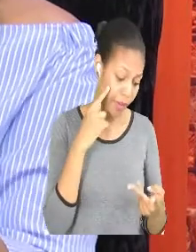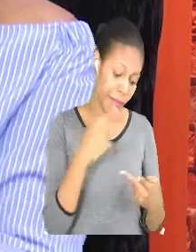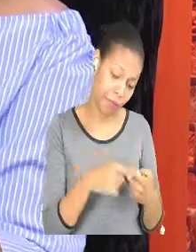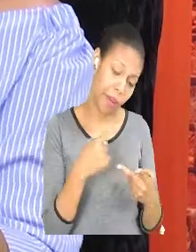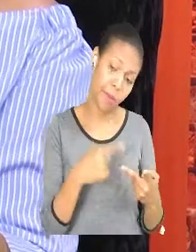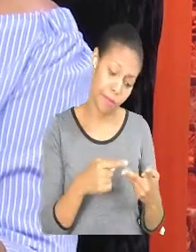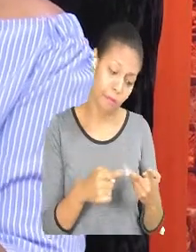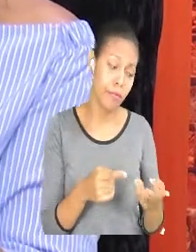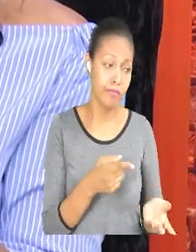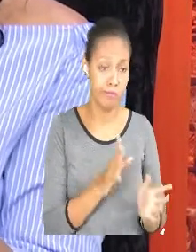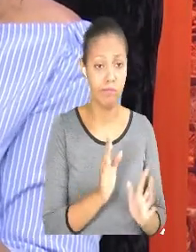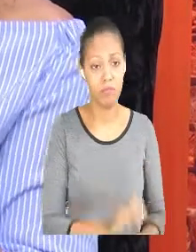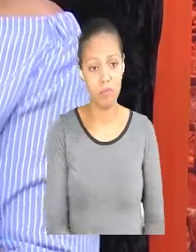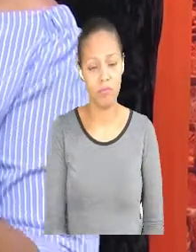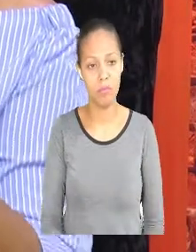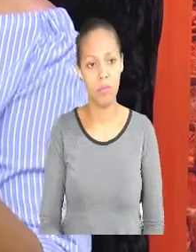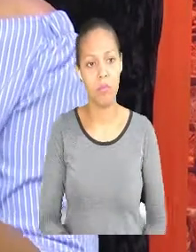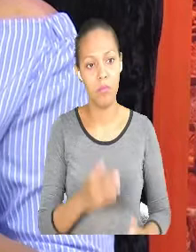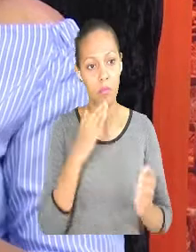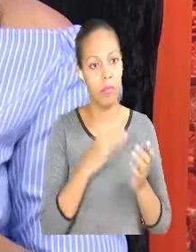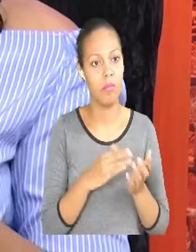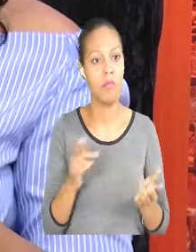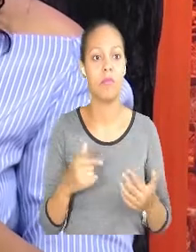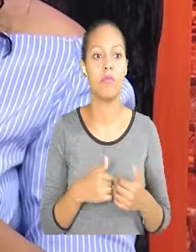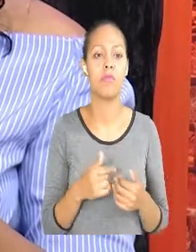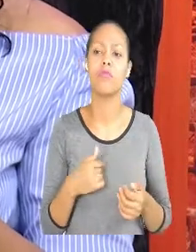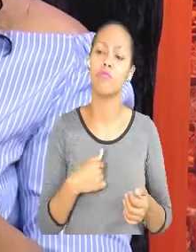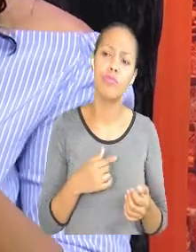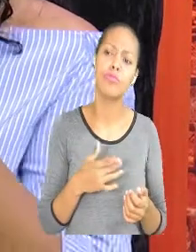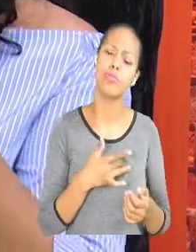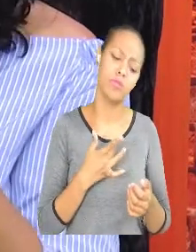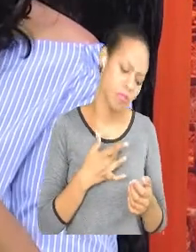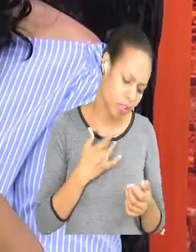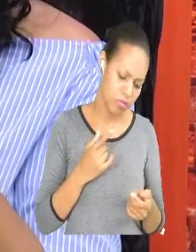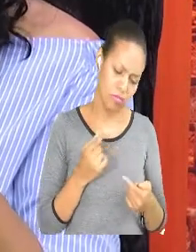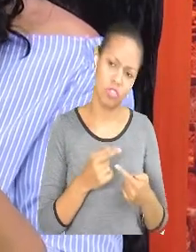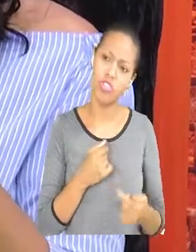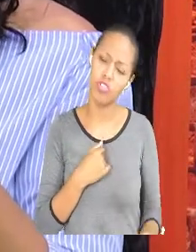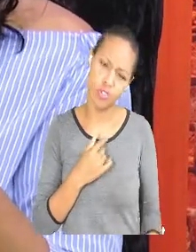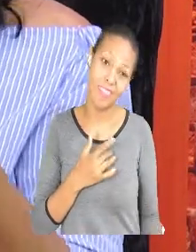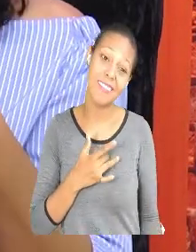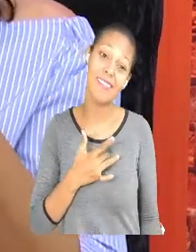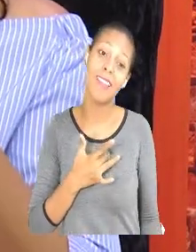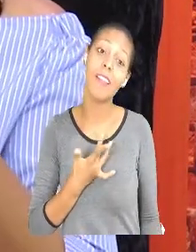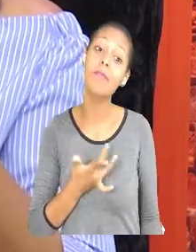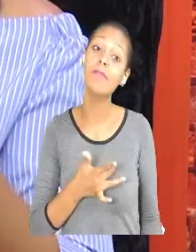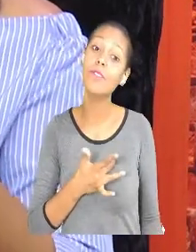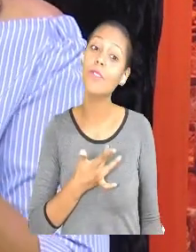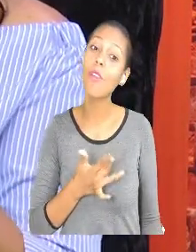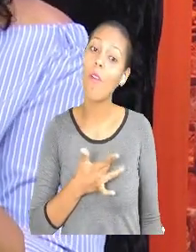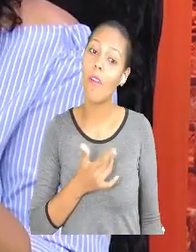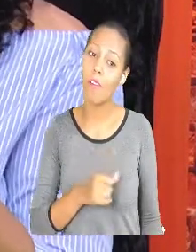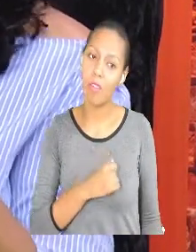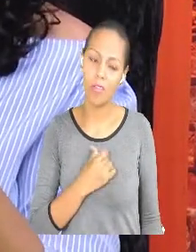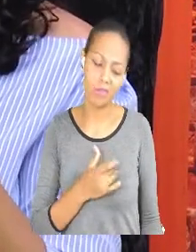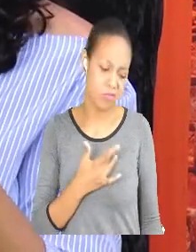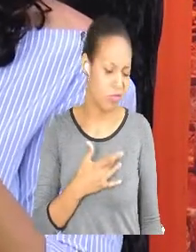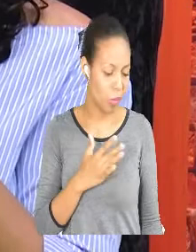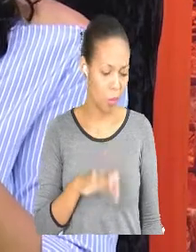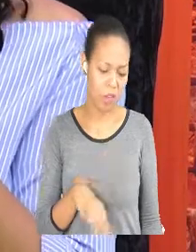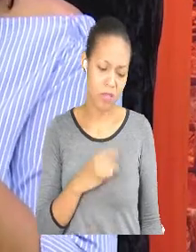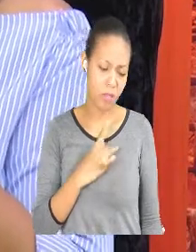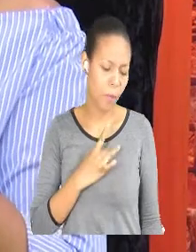situación, por ejemplo, llegas tarde, yo me siento de esta manera, hablar desde el sentimiento. Entonces me siento mal o me siento